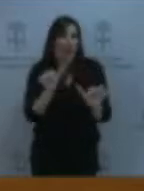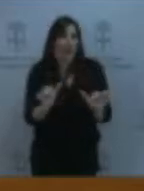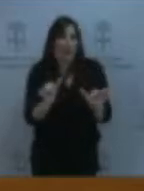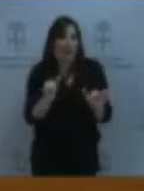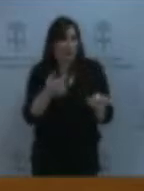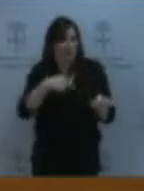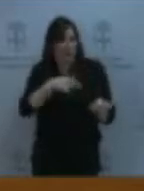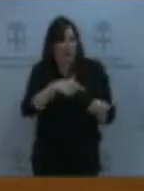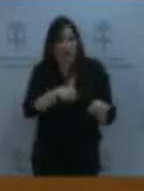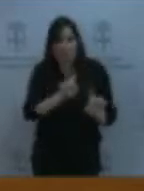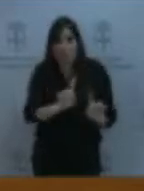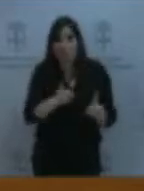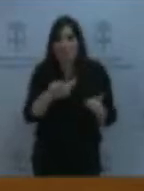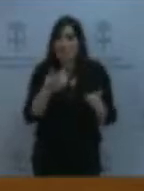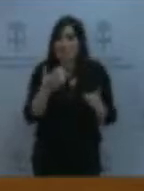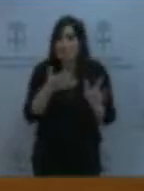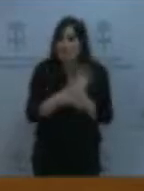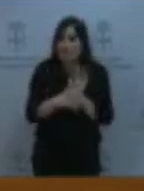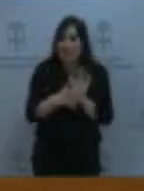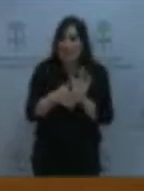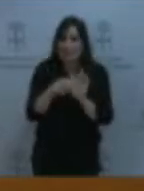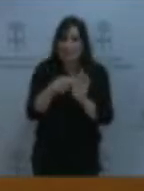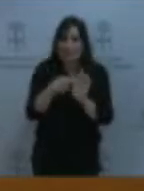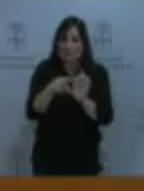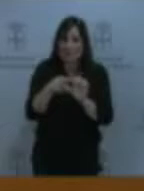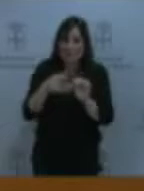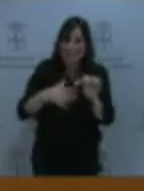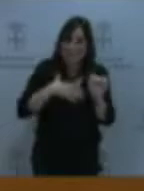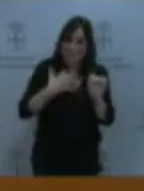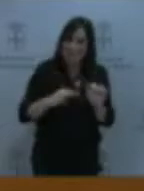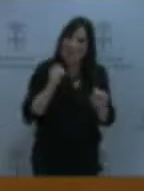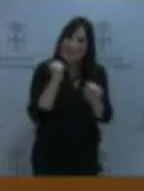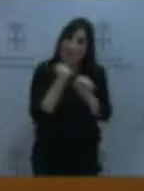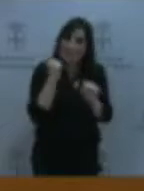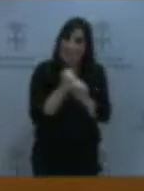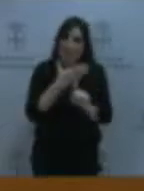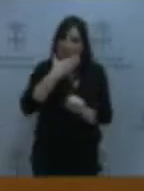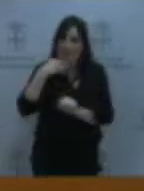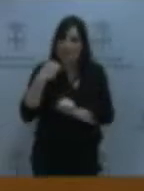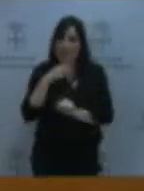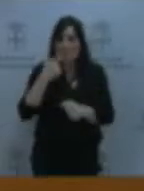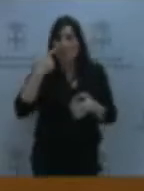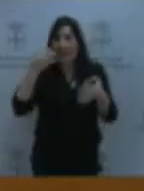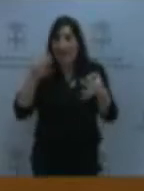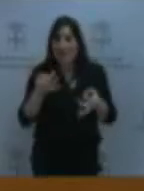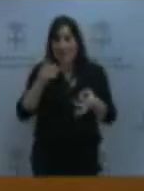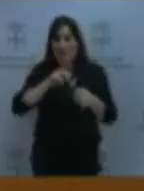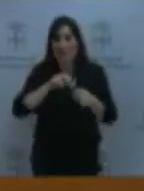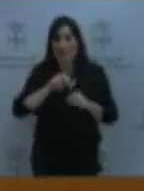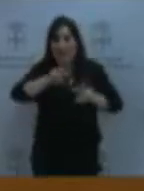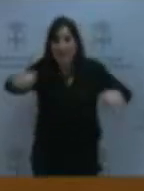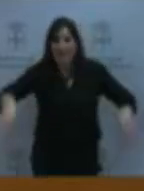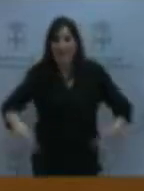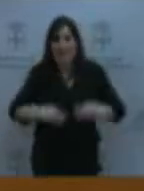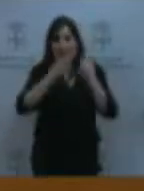de posibilidades de empleo juvenil, a la vez que se aseguraría una renovación en las administraciones de las comunidades autónomas, y